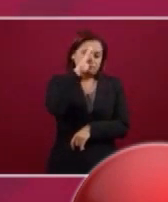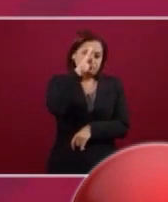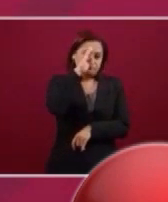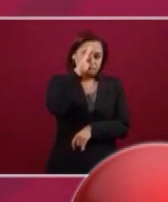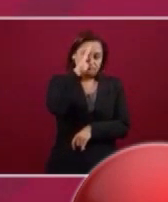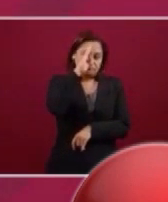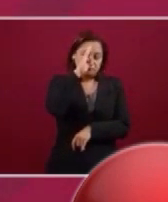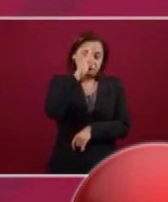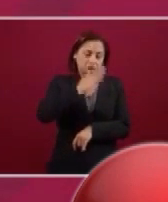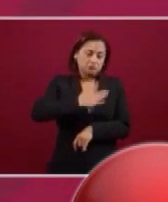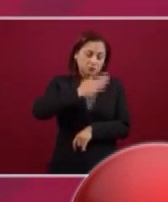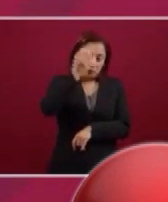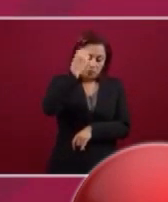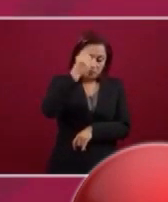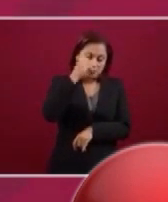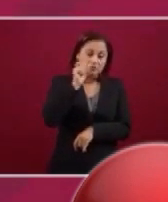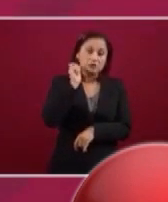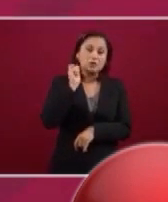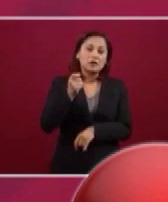habían extorsiones,